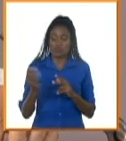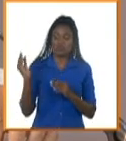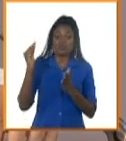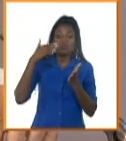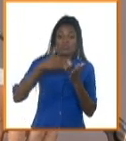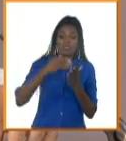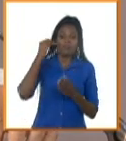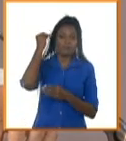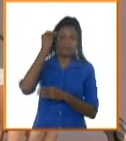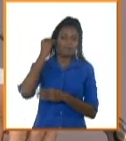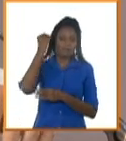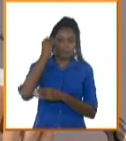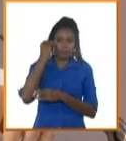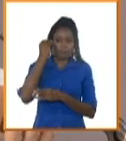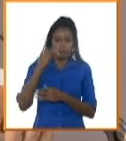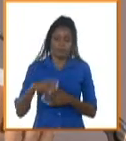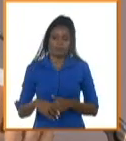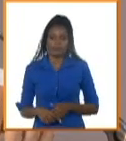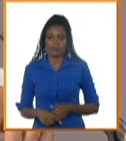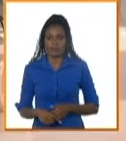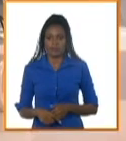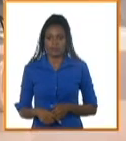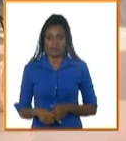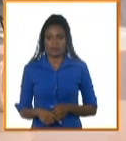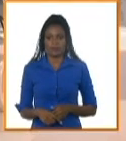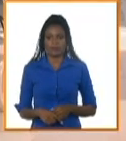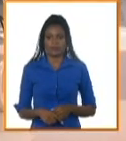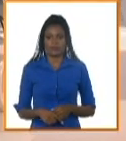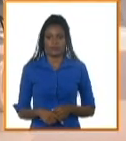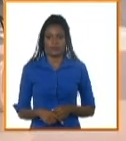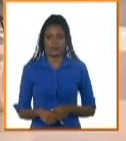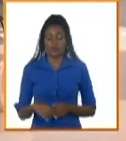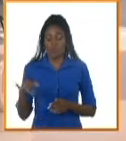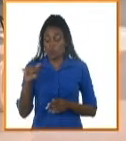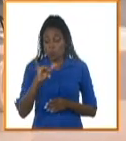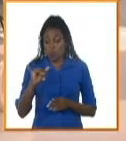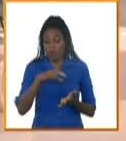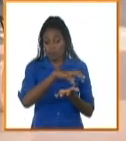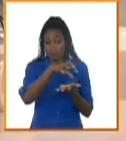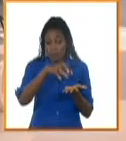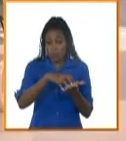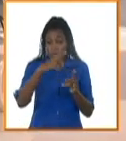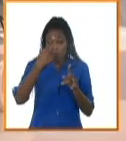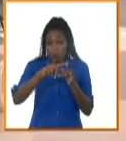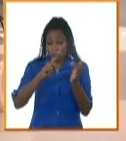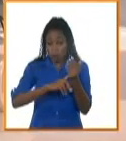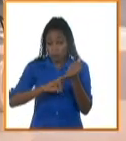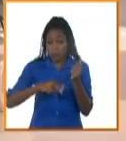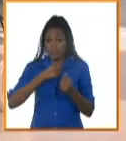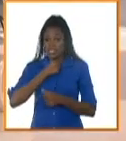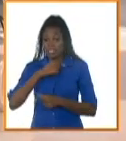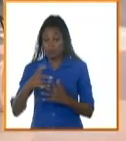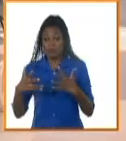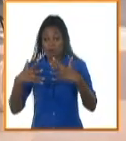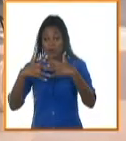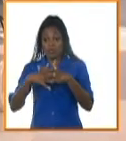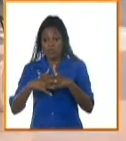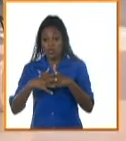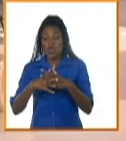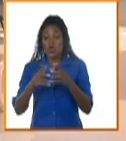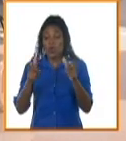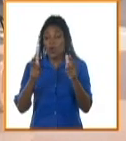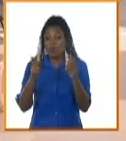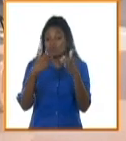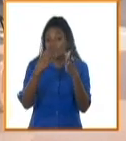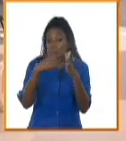y siempre y con otros actores económicos en las provincias tienen por ejemplo relaciones con mi pymes relaciones con